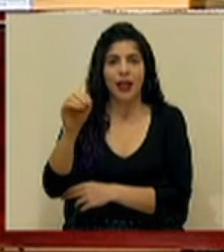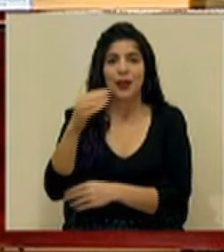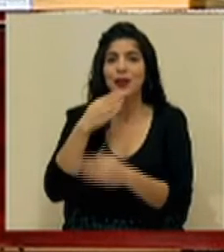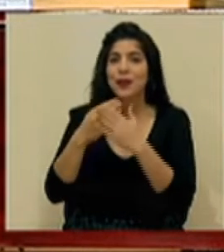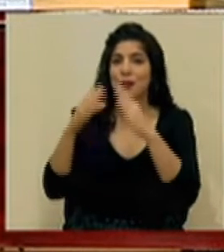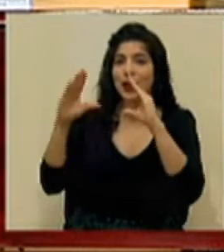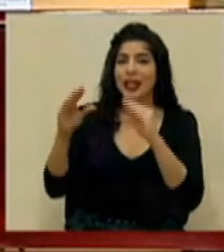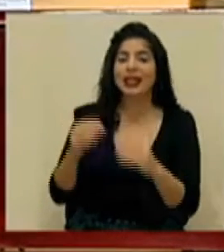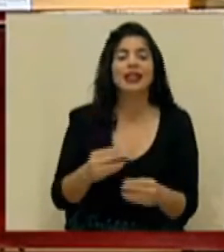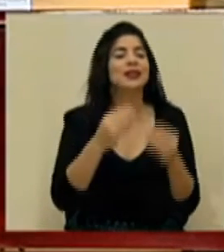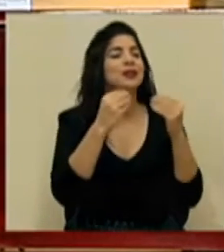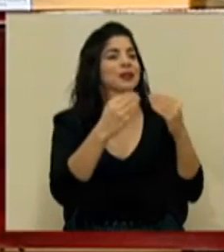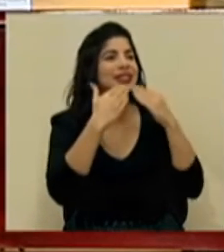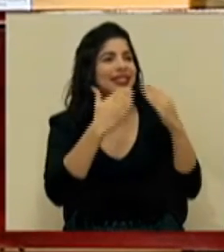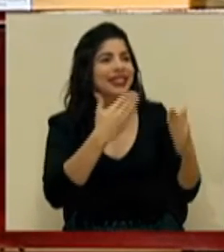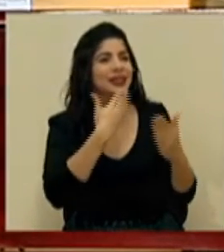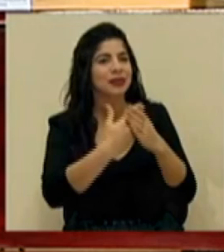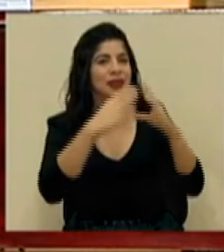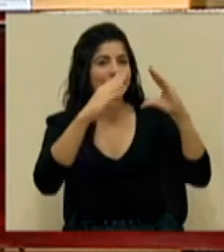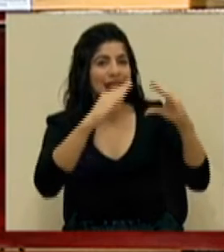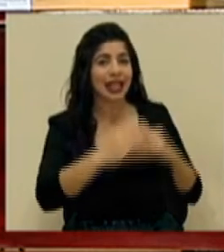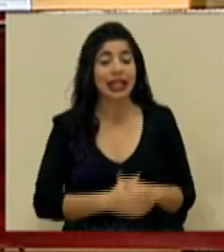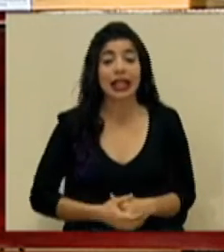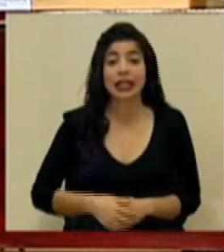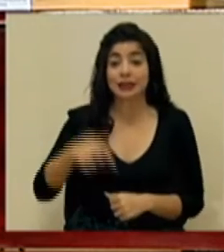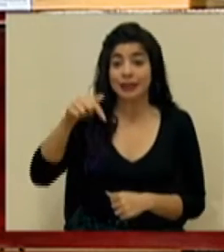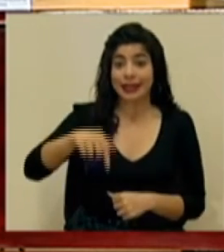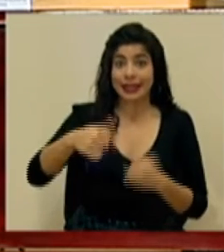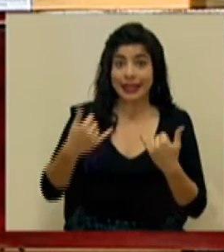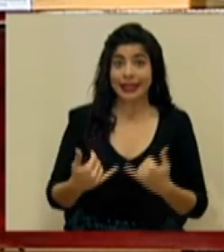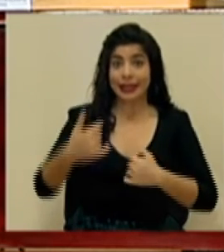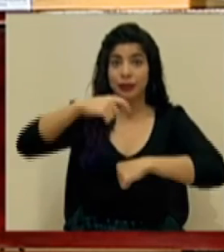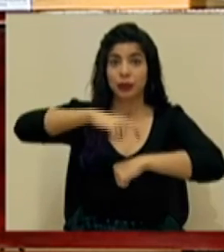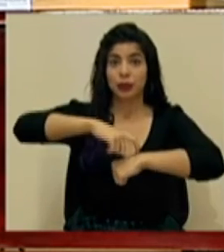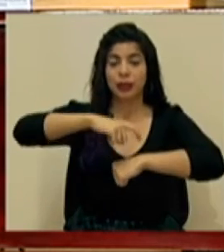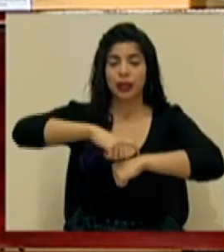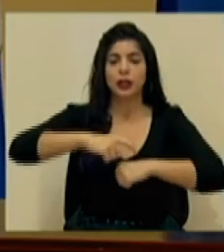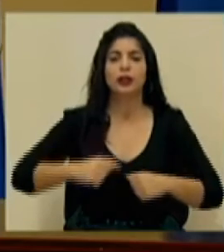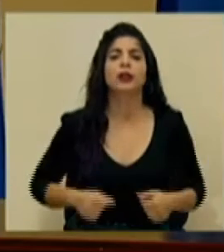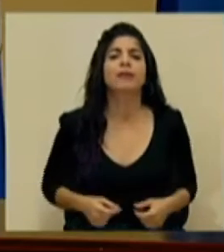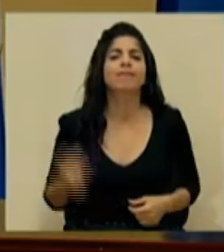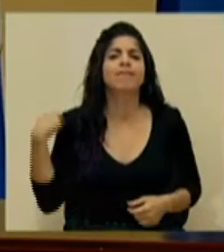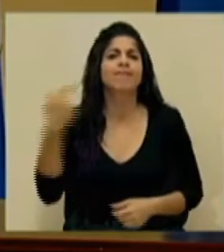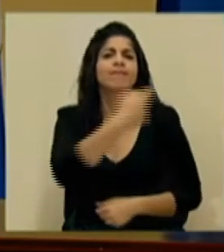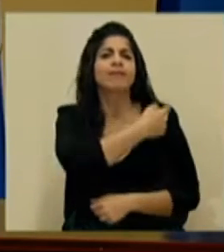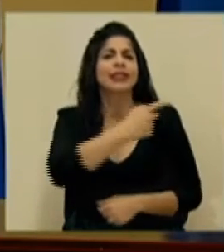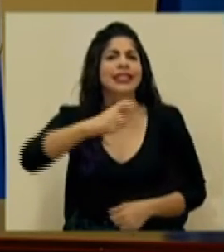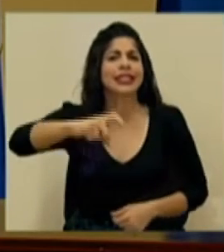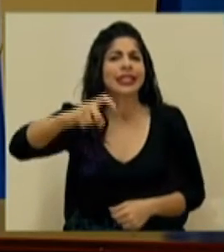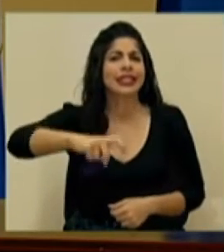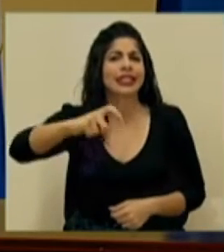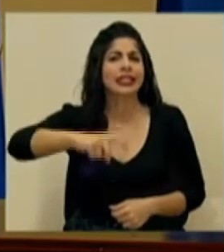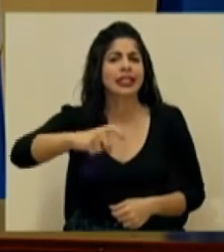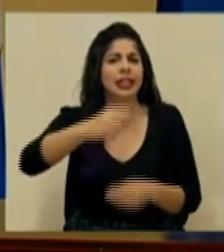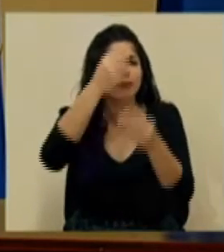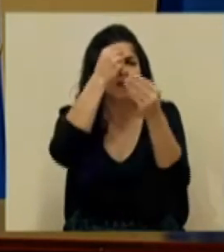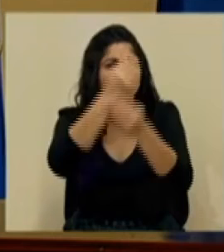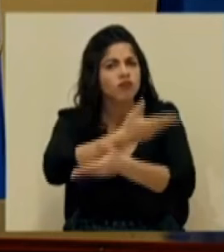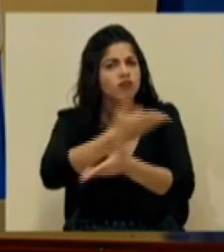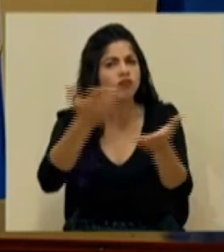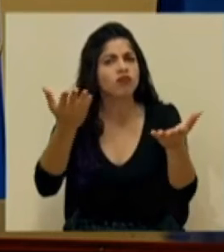Muchísimas gracias. Muy buenas tardes. En esta ocasión, necesitamos comunicar